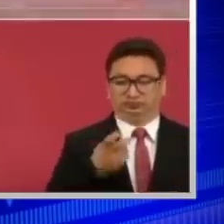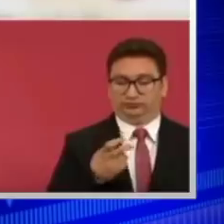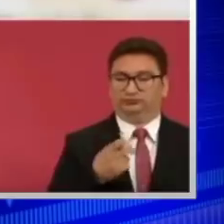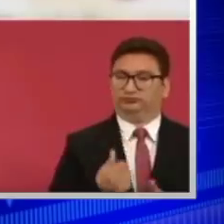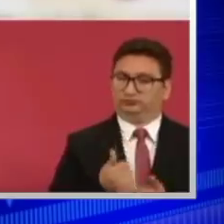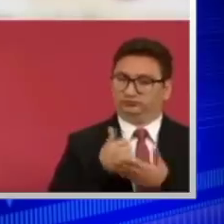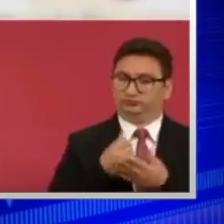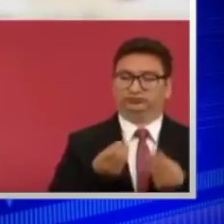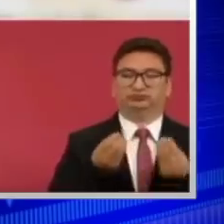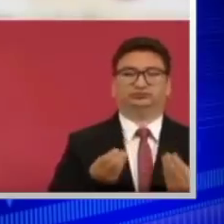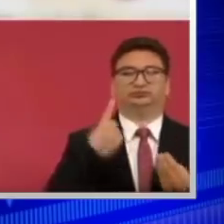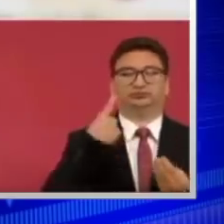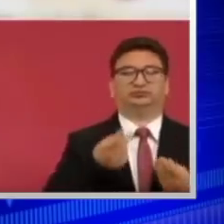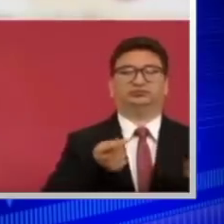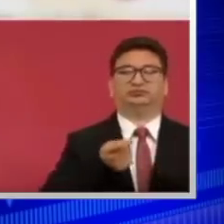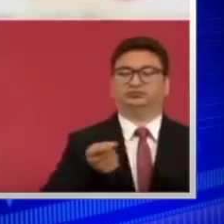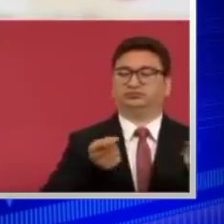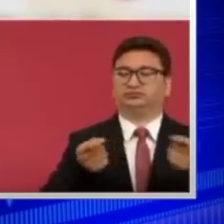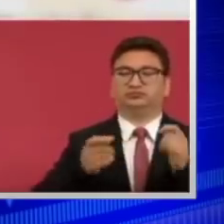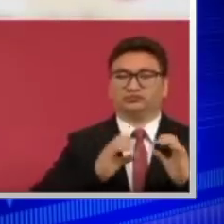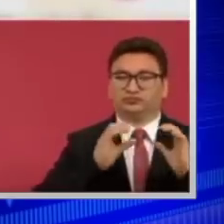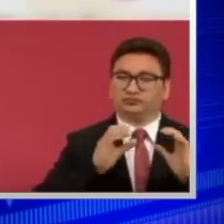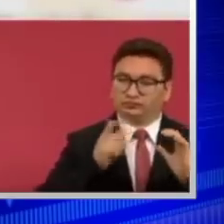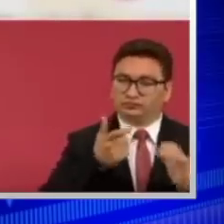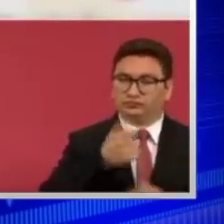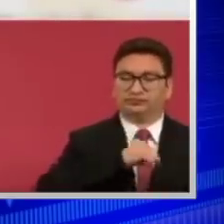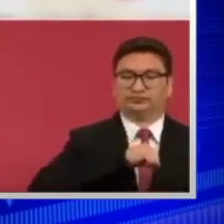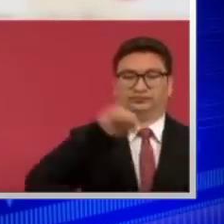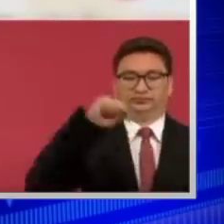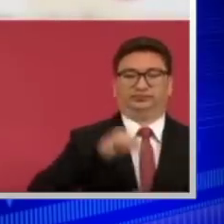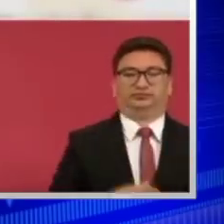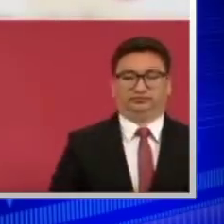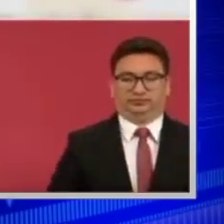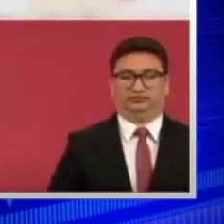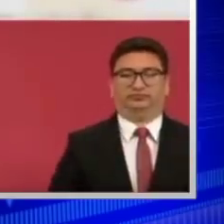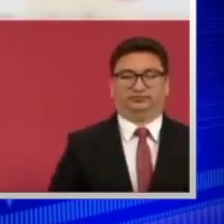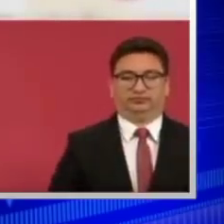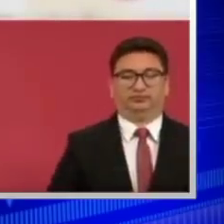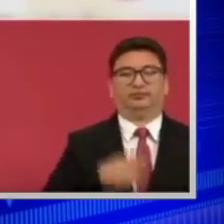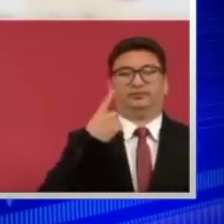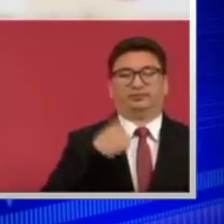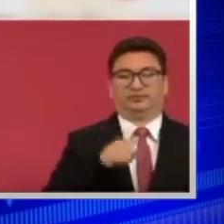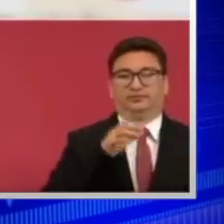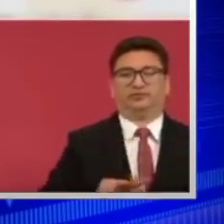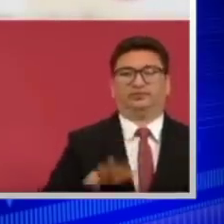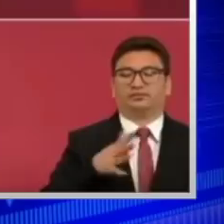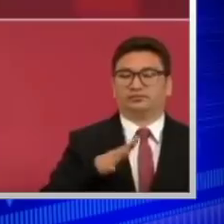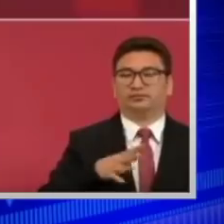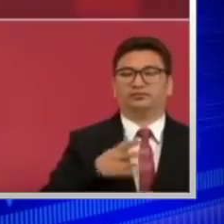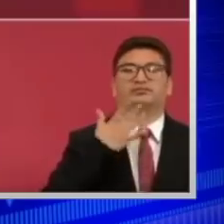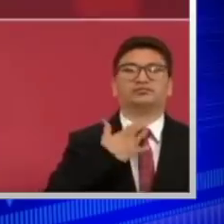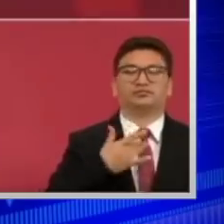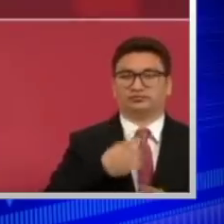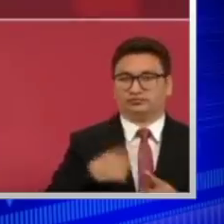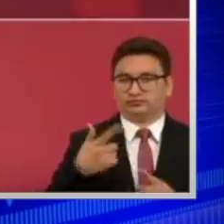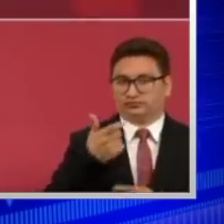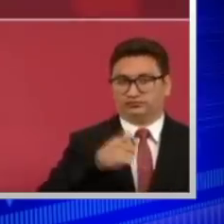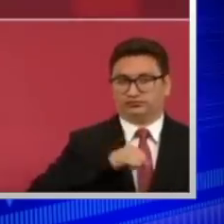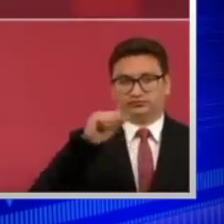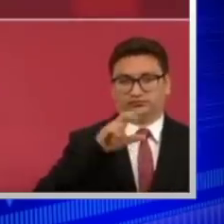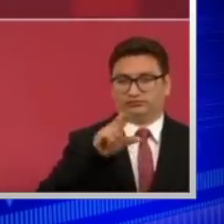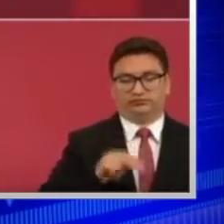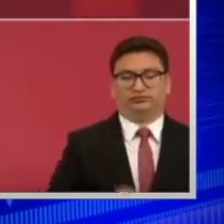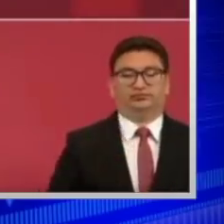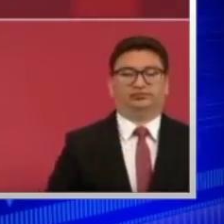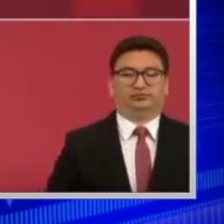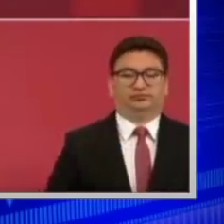mucho para el control de inflación él no aumentar los precios de los combustibles